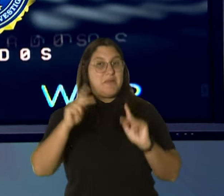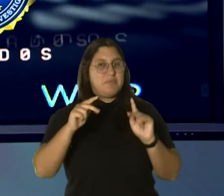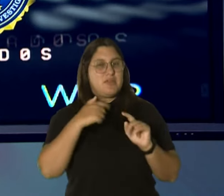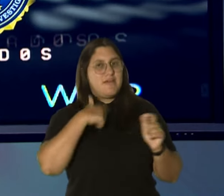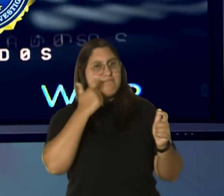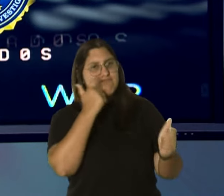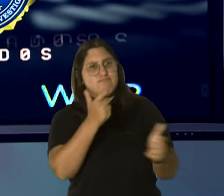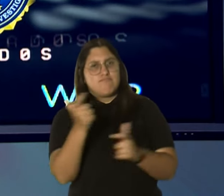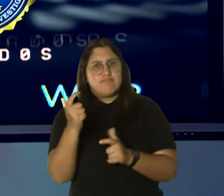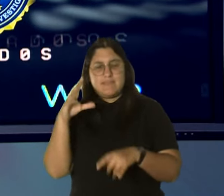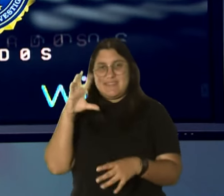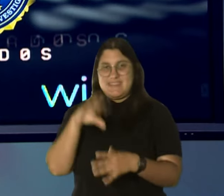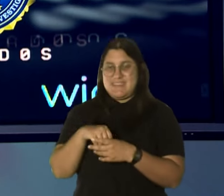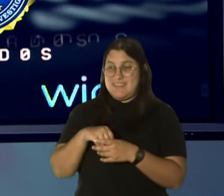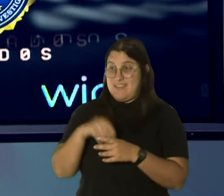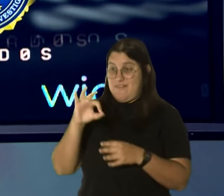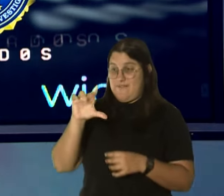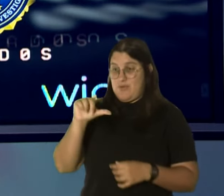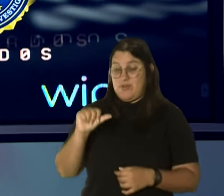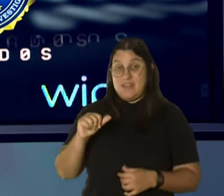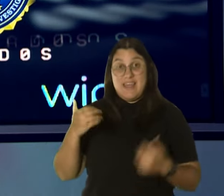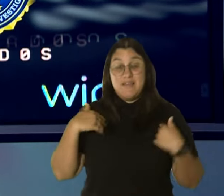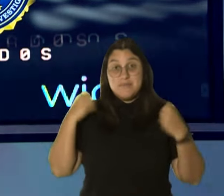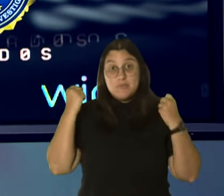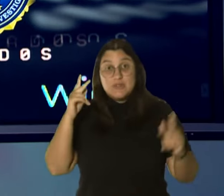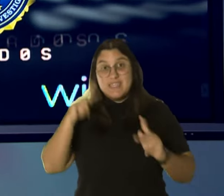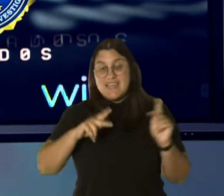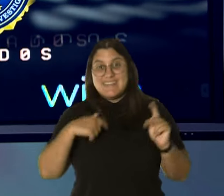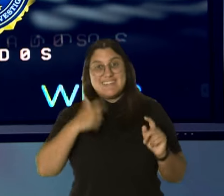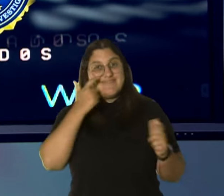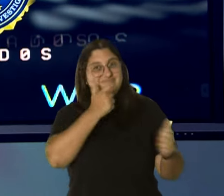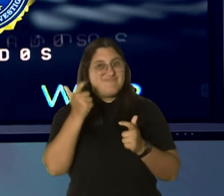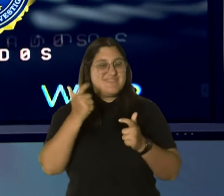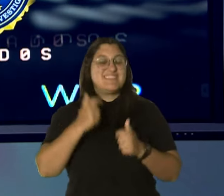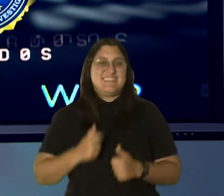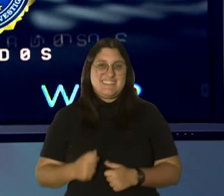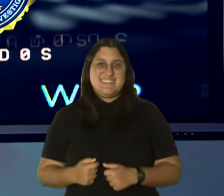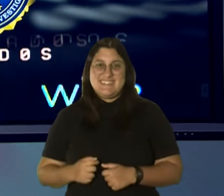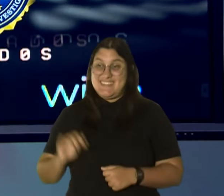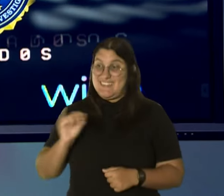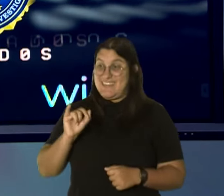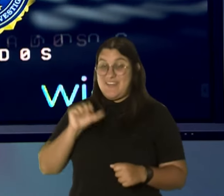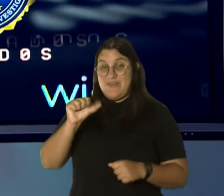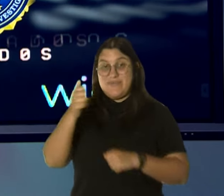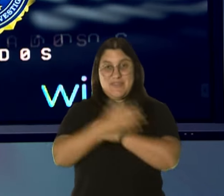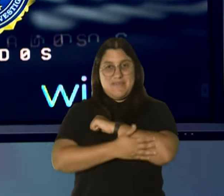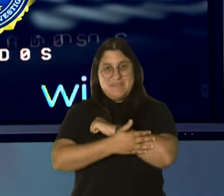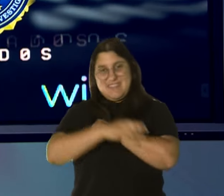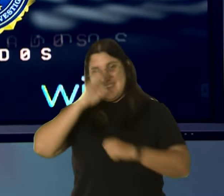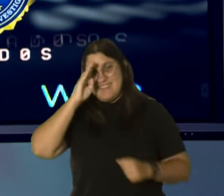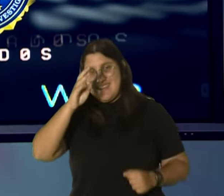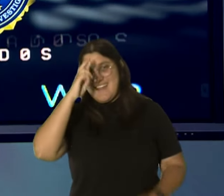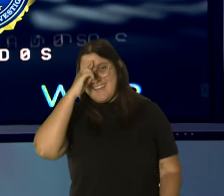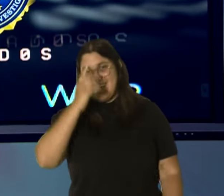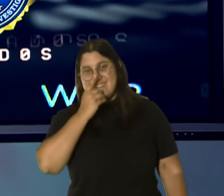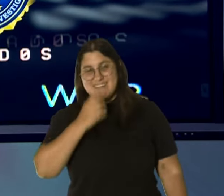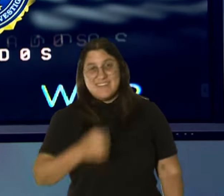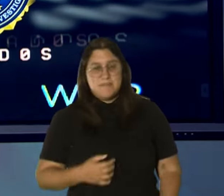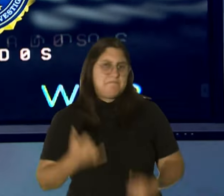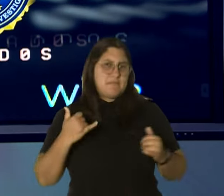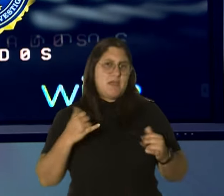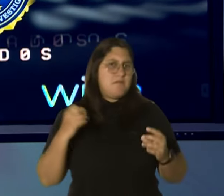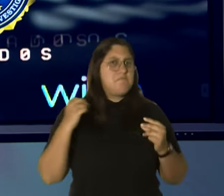costa este de los Estados Unidos en la Florida Tenemos una gran cantidad de personas que nos ven y en otros países de latinoamérica Saludos a la República Dominicana pero vamos de